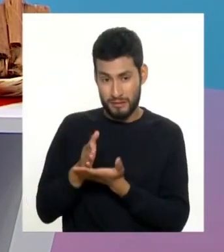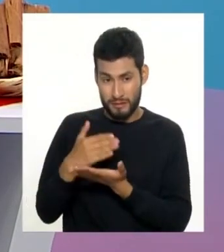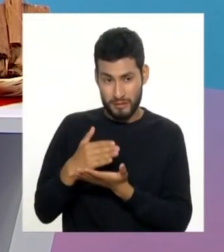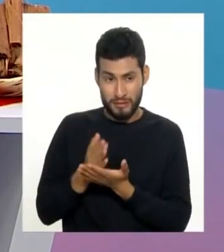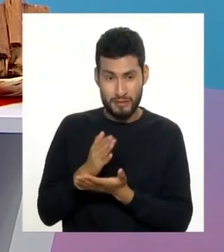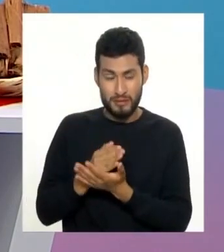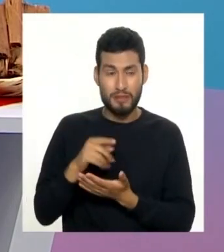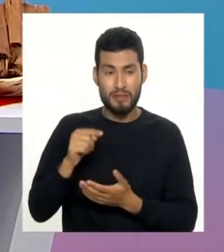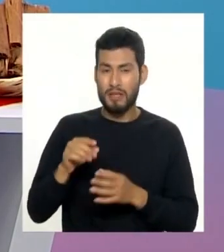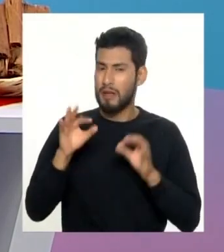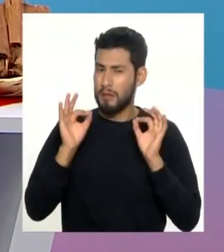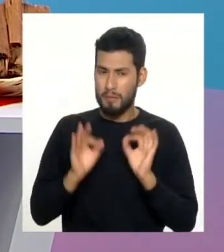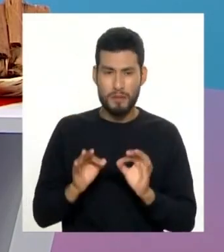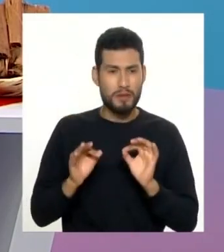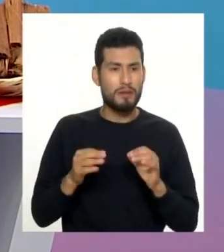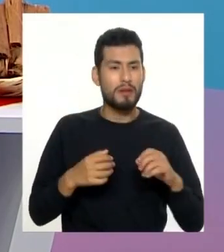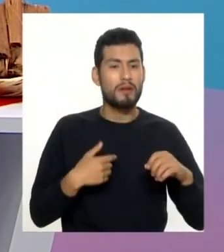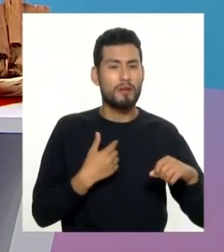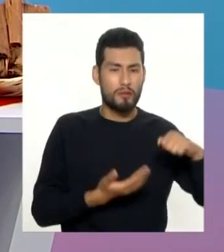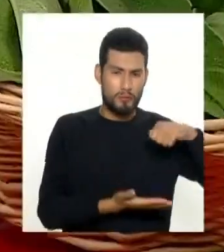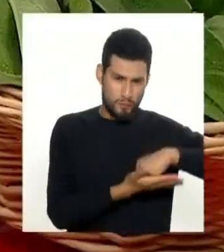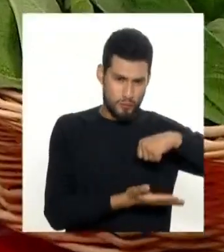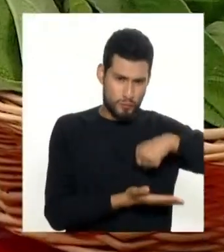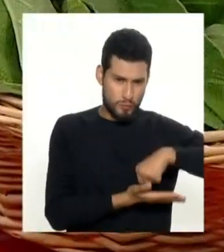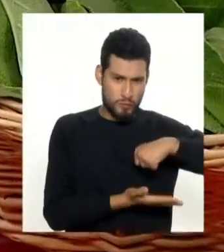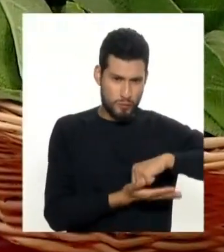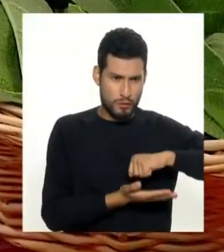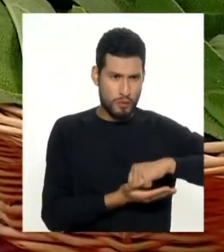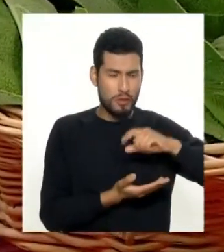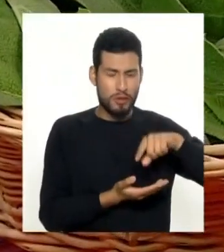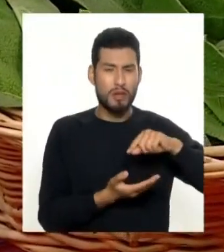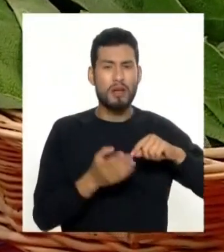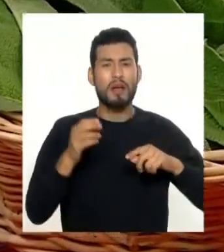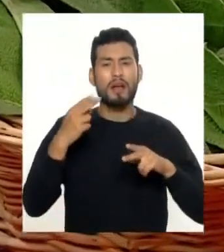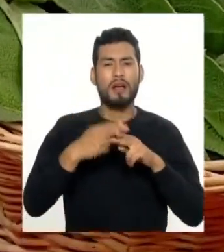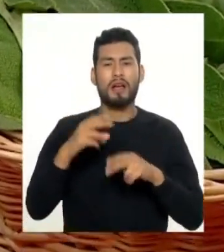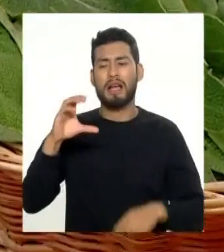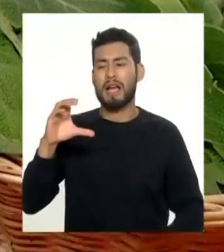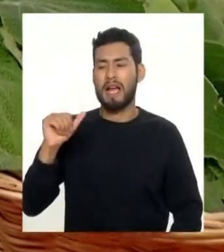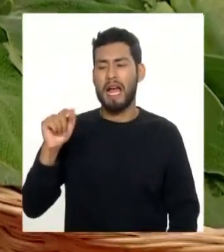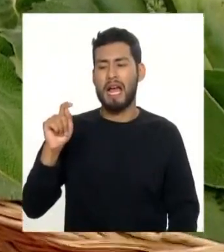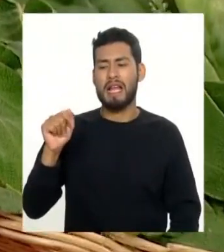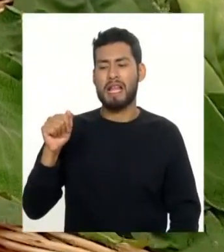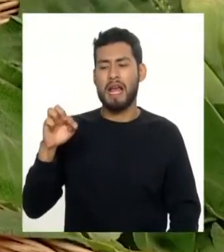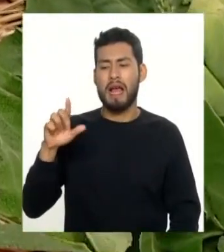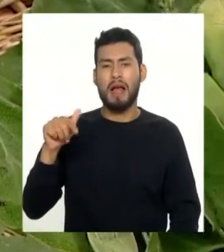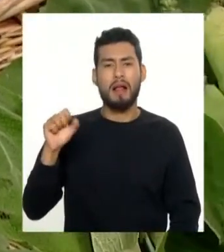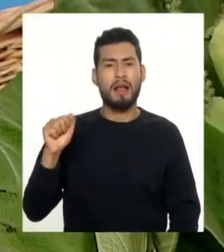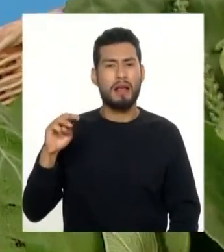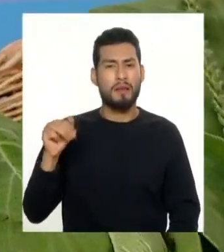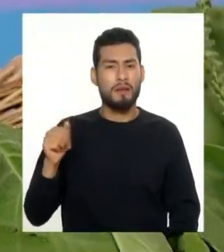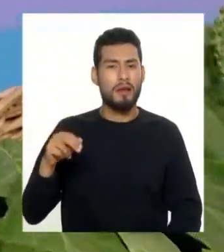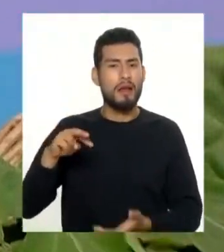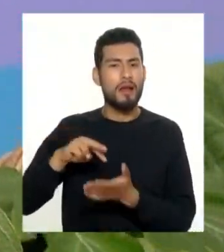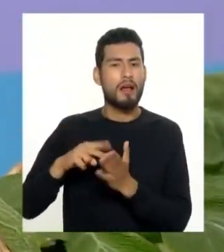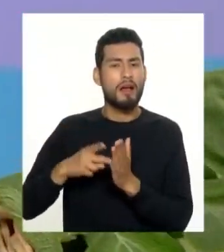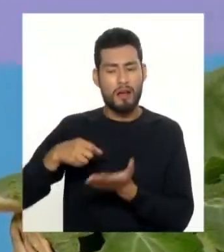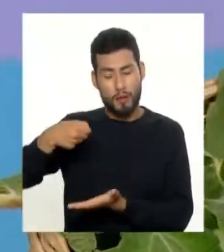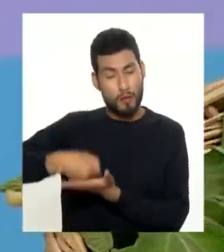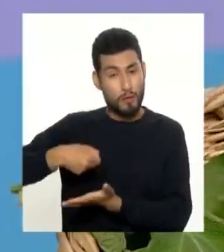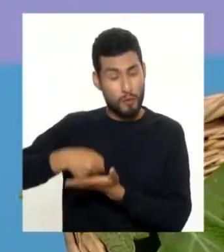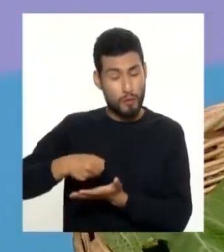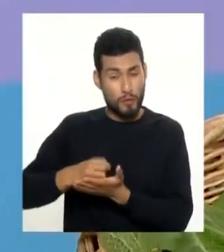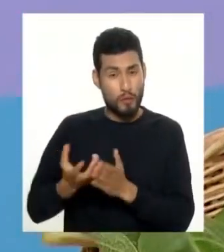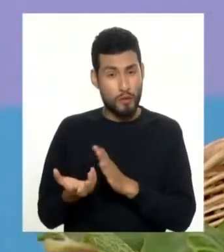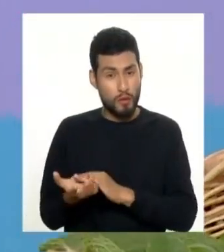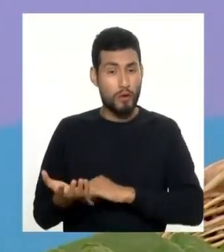preparado. De la misma manera lo chancamos, lo molemos. Esto se llama cataplasma. Lo vamos a poner también en una gasa